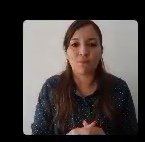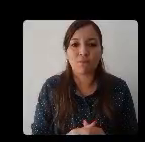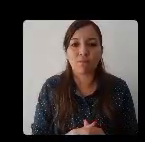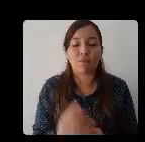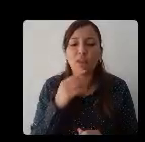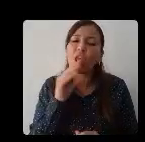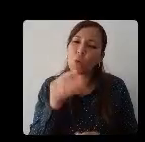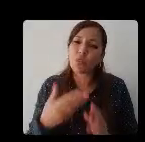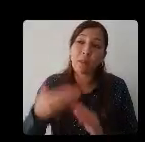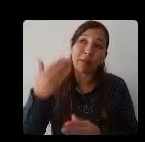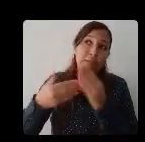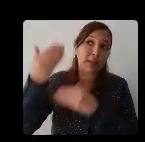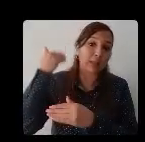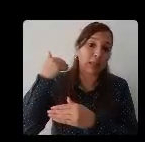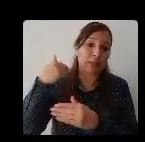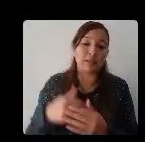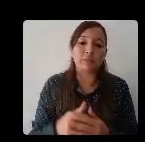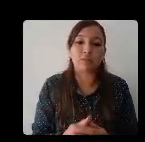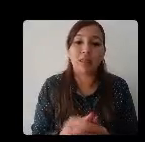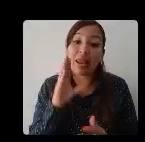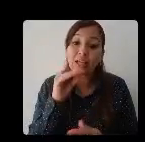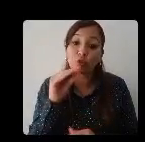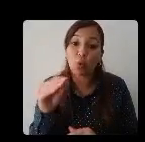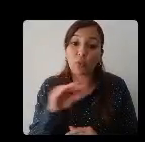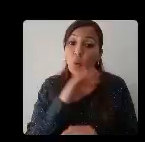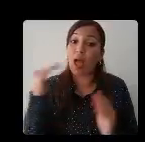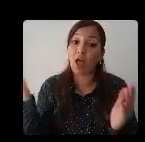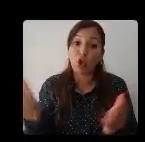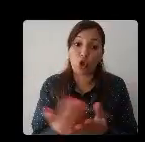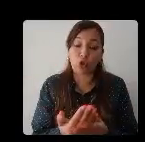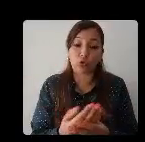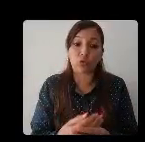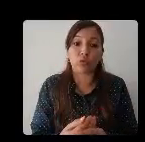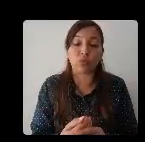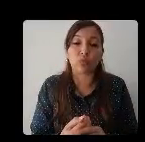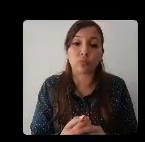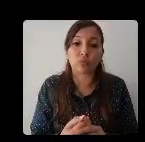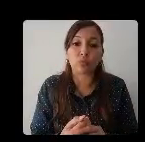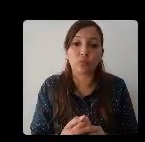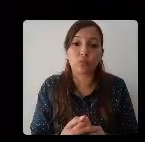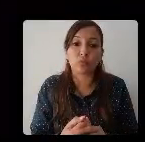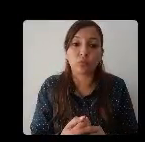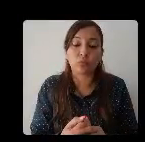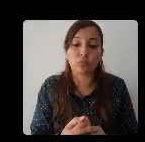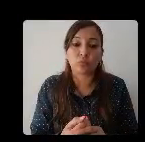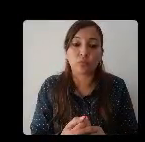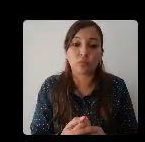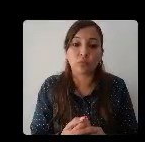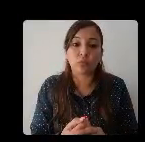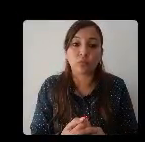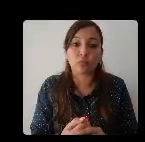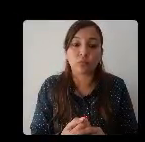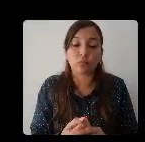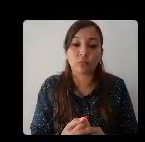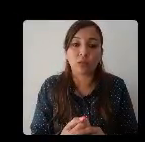están viendo, que de hecho hemos tenido reuniones previas de conversar un poquito, de conocer nuestra experiencia. Y ustedes